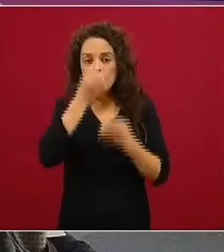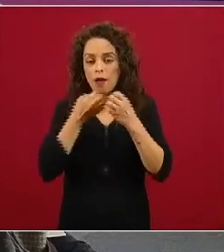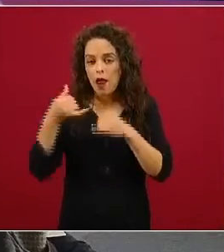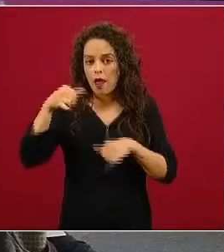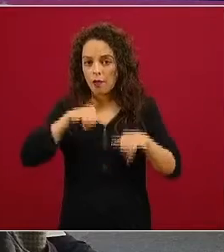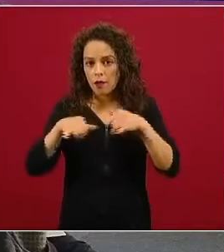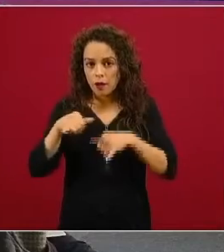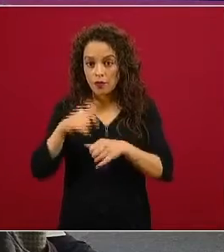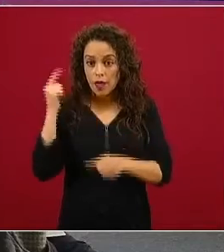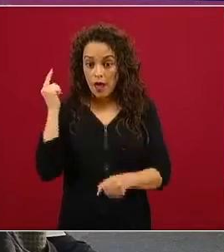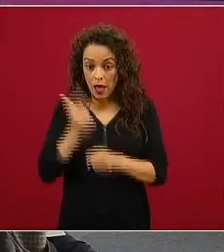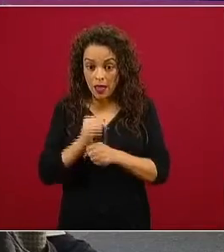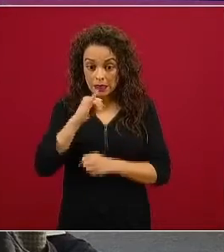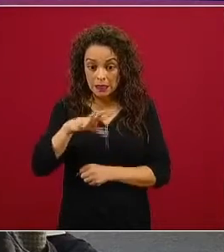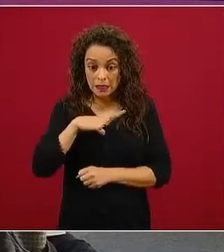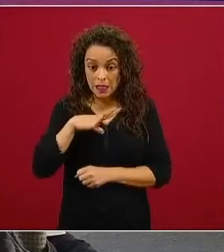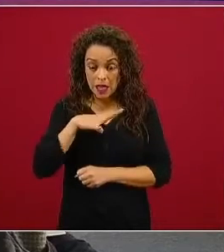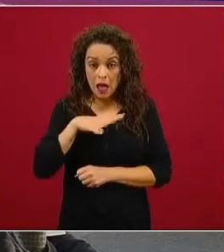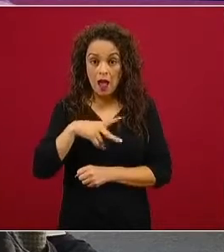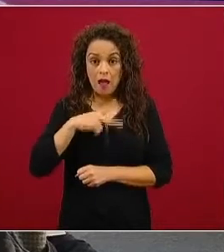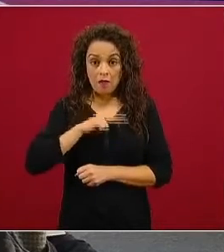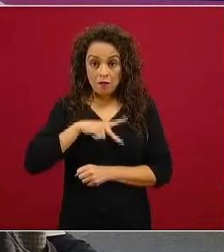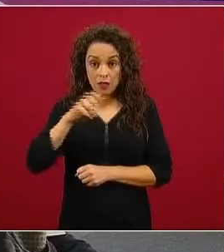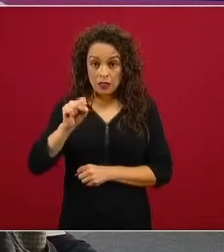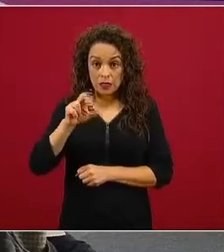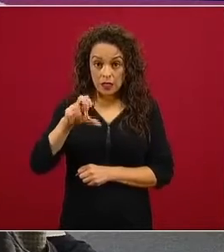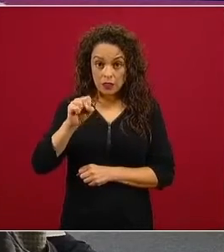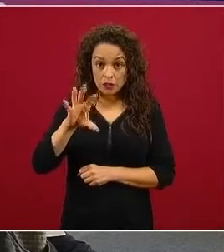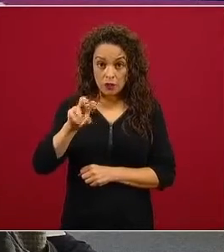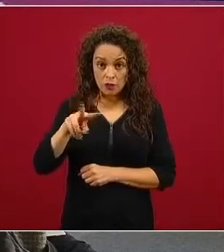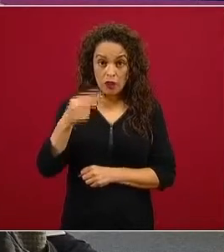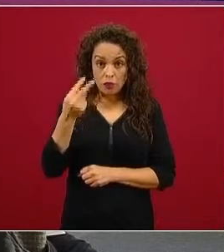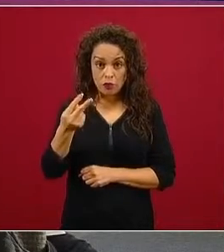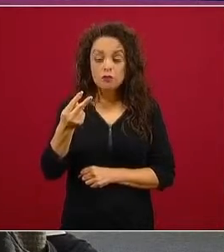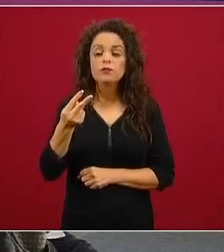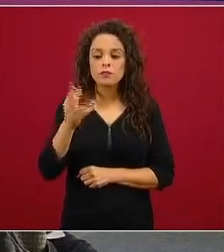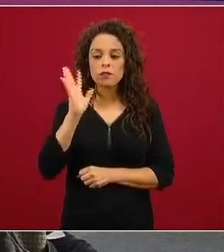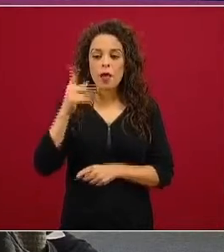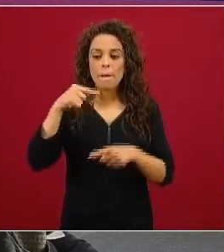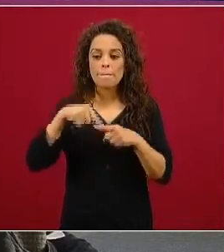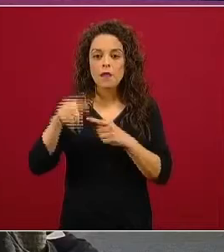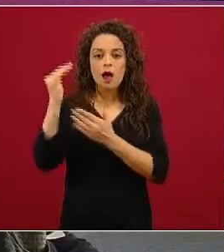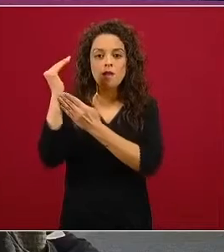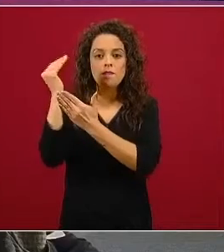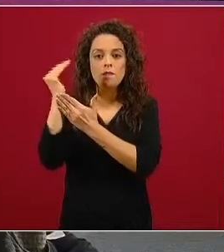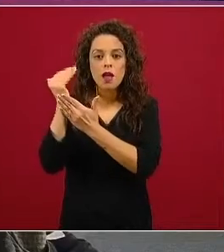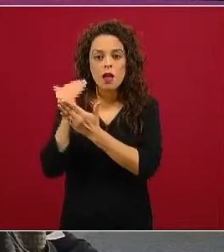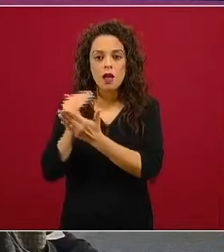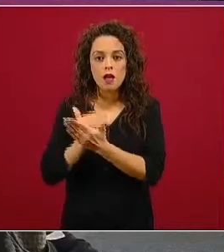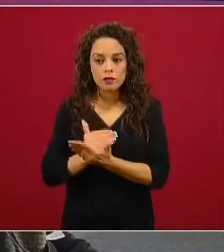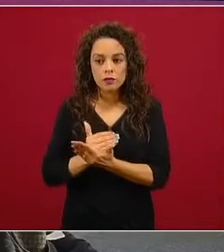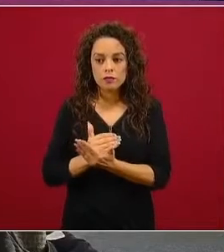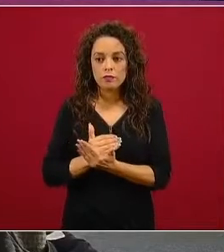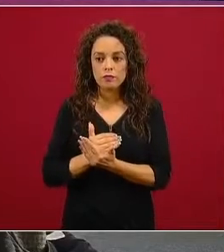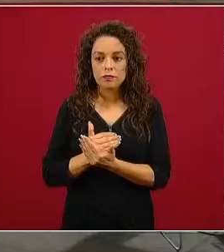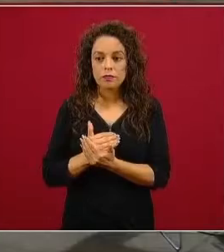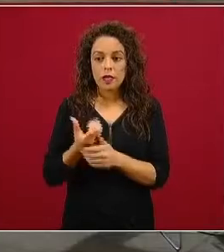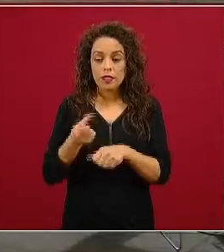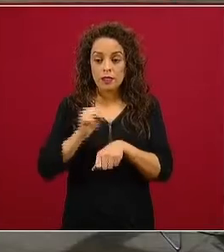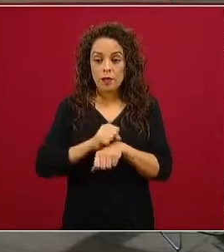la prueba de laboratorio. ¿Qué vemos de importancia en esta gráfica que hemos presentado ya por varias semanas? Que la proporción